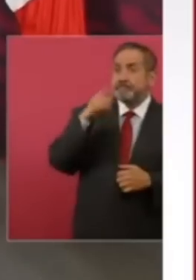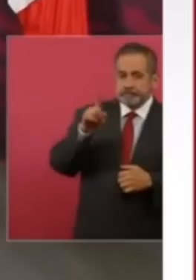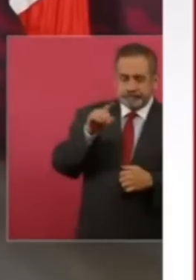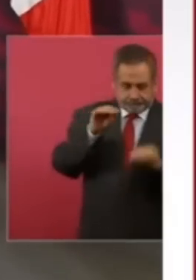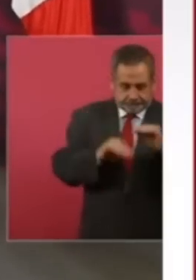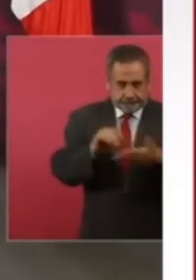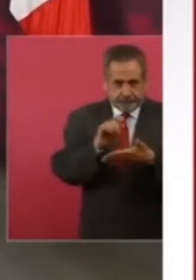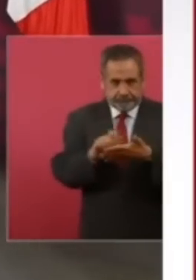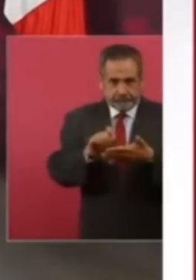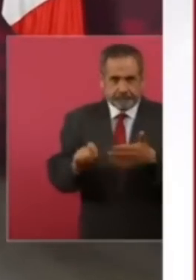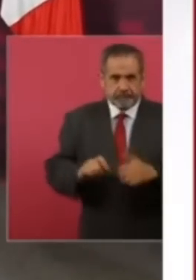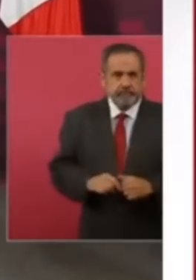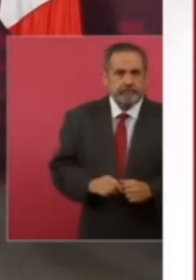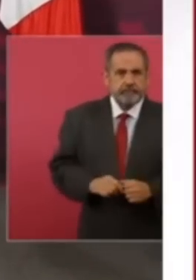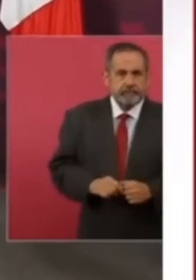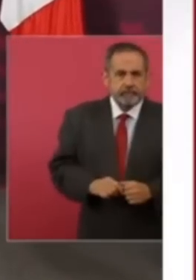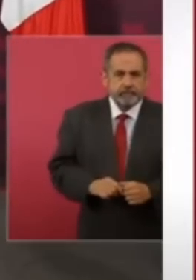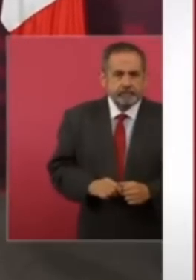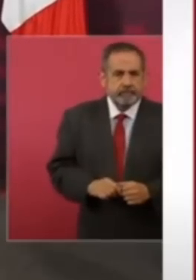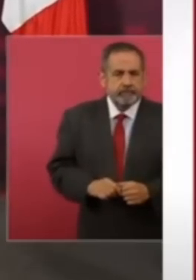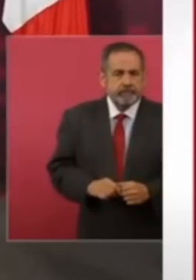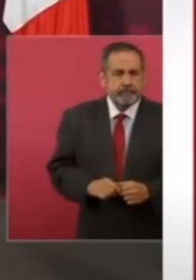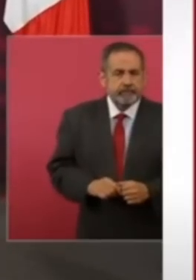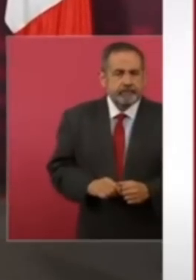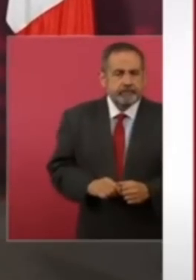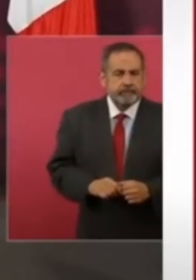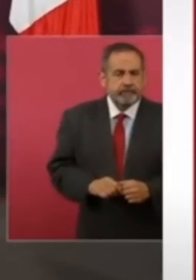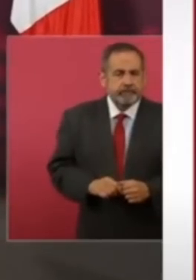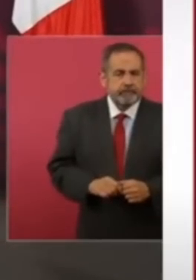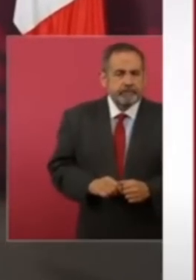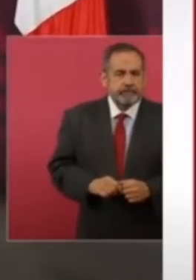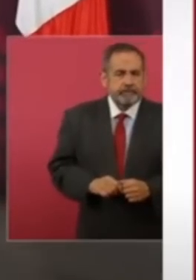se puso como